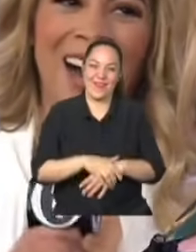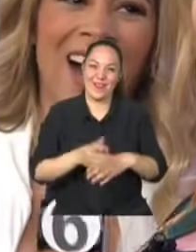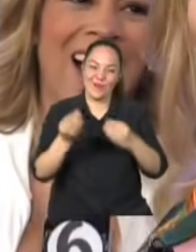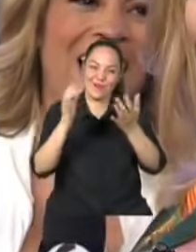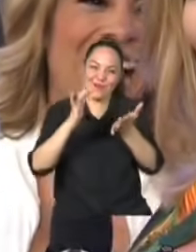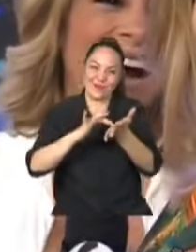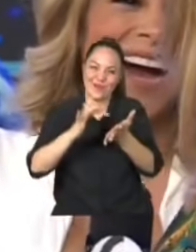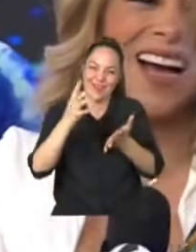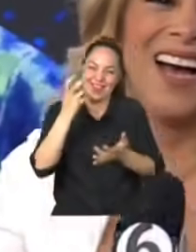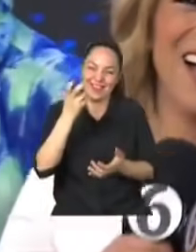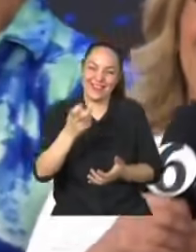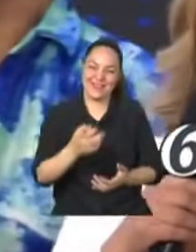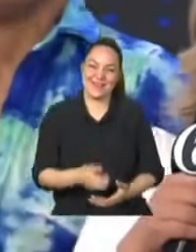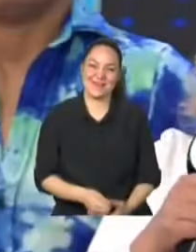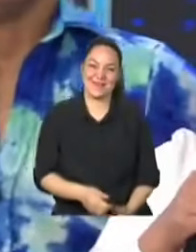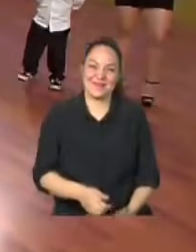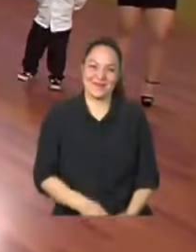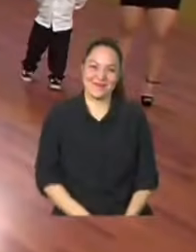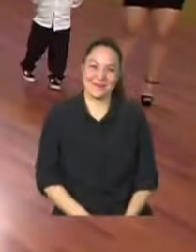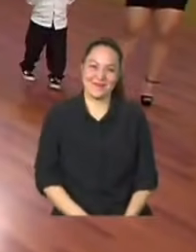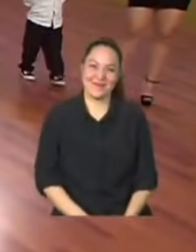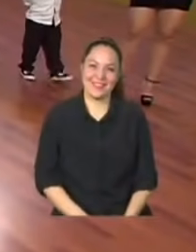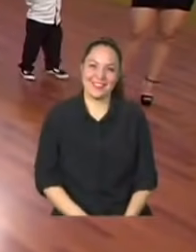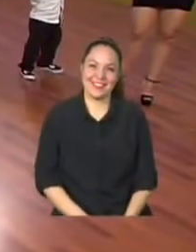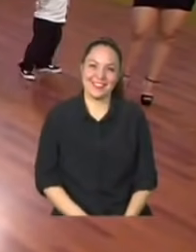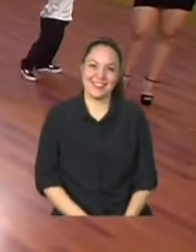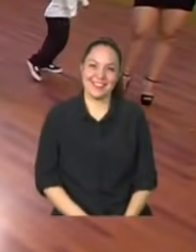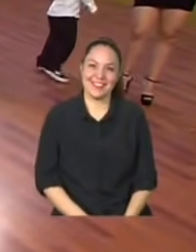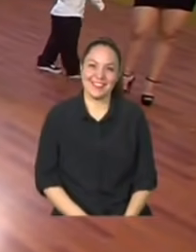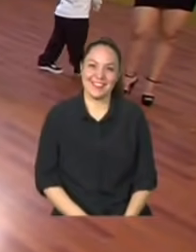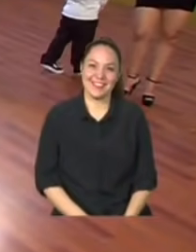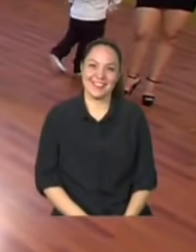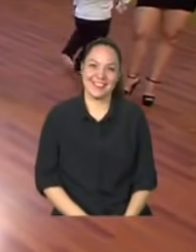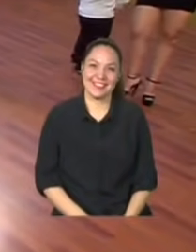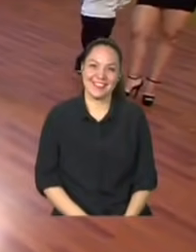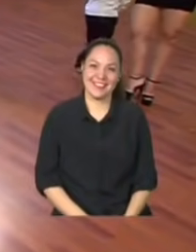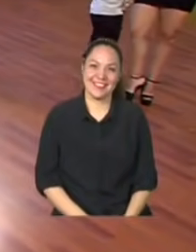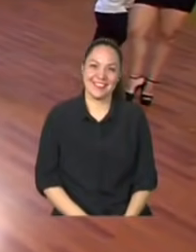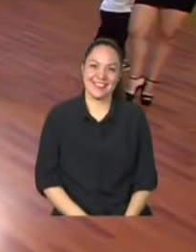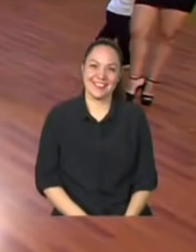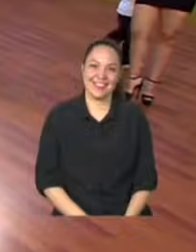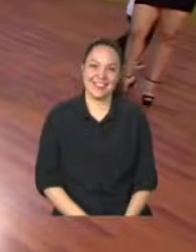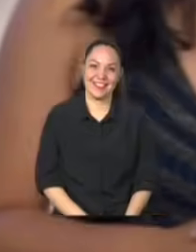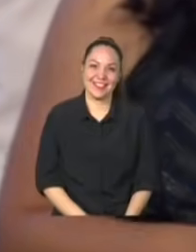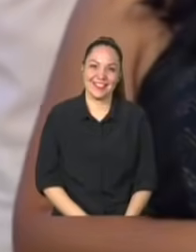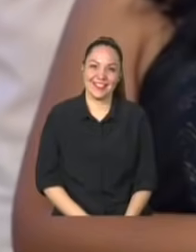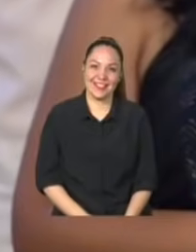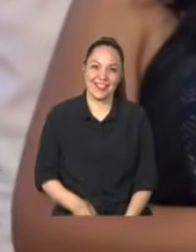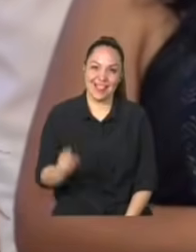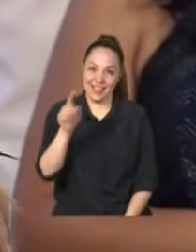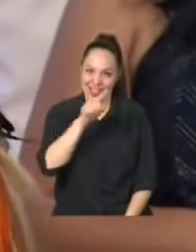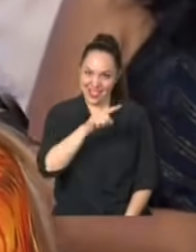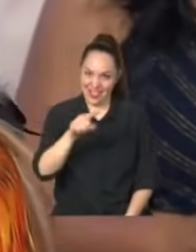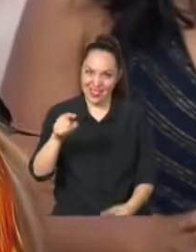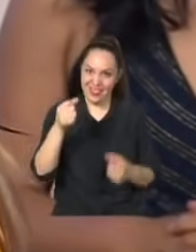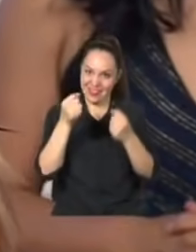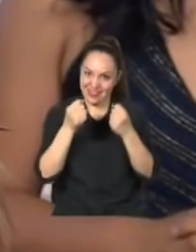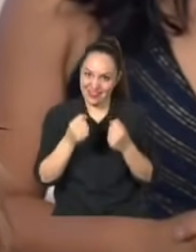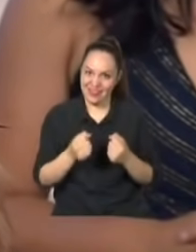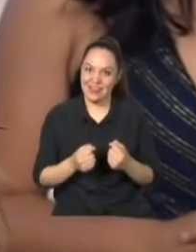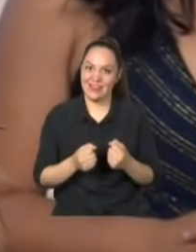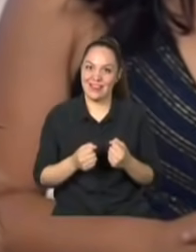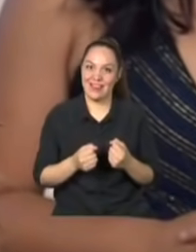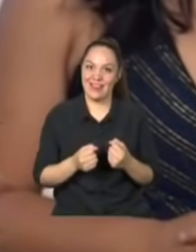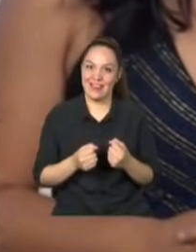esa cortesía. Gracias. De gratis. ¿Me hace el 50%? ¿Estás seguro, Conan? ¿Eh? No, yo no te